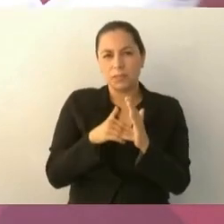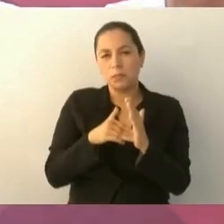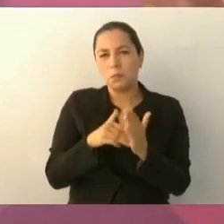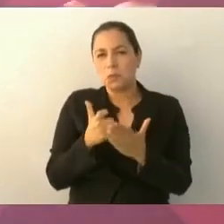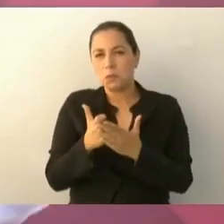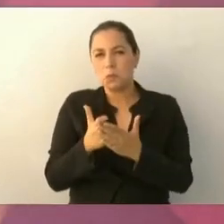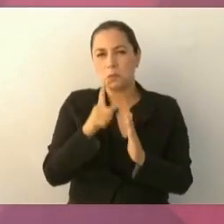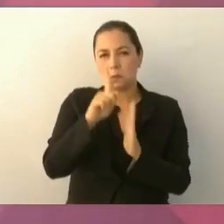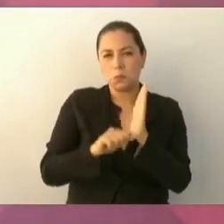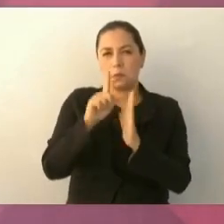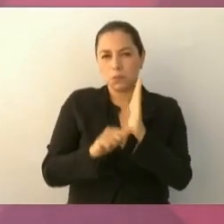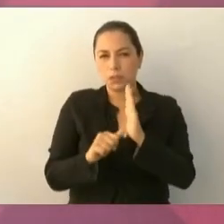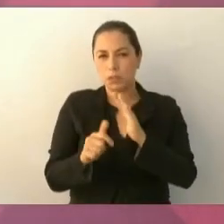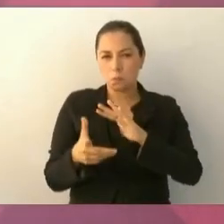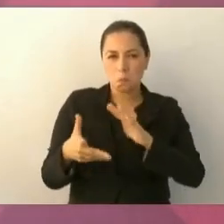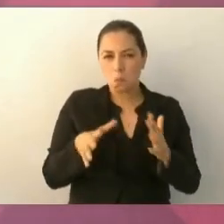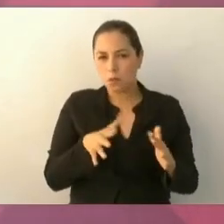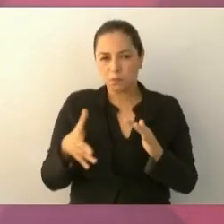promedio.